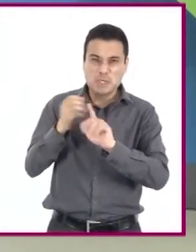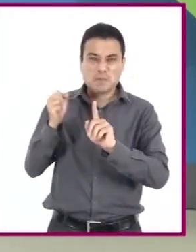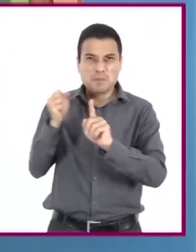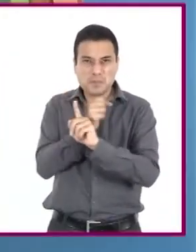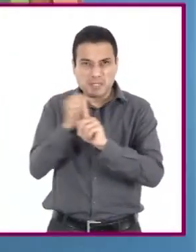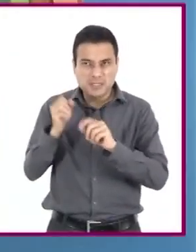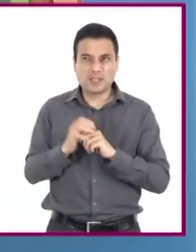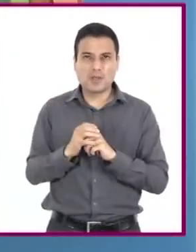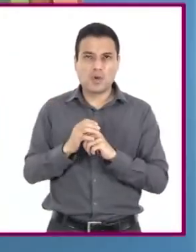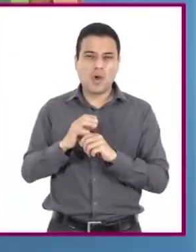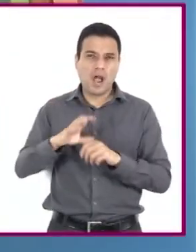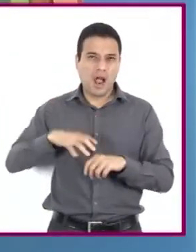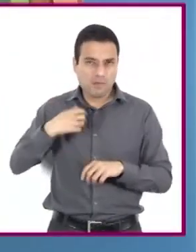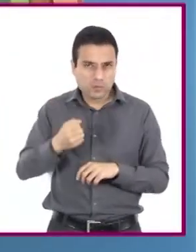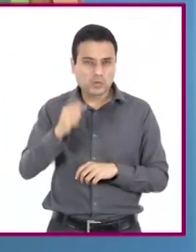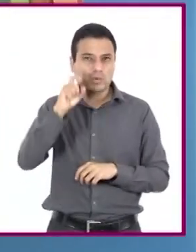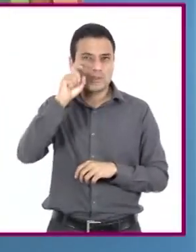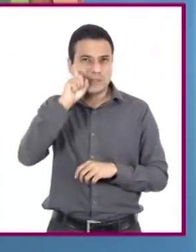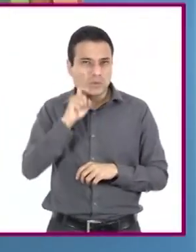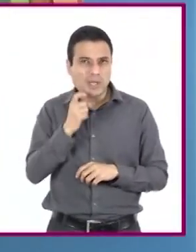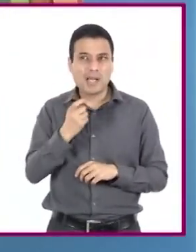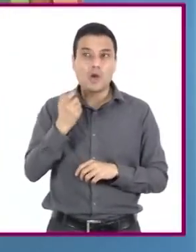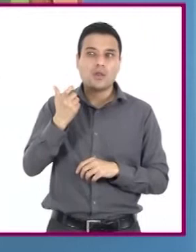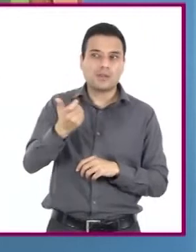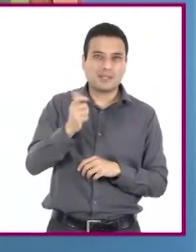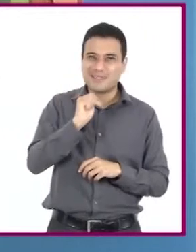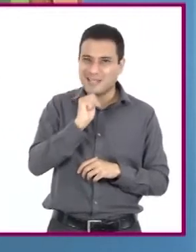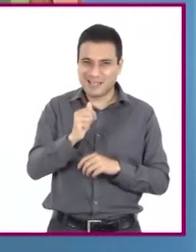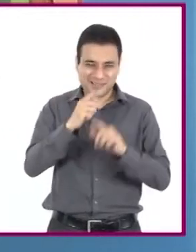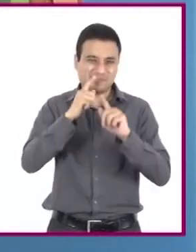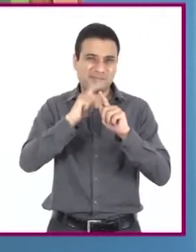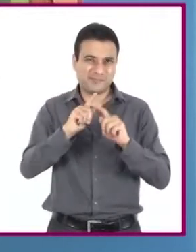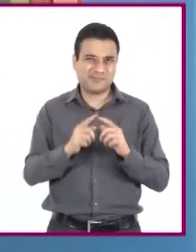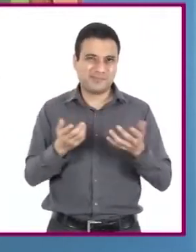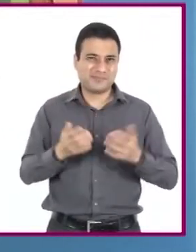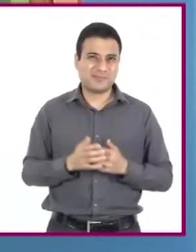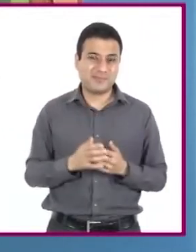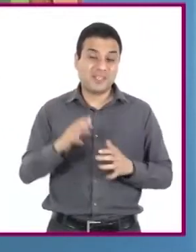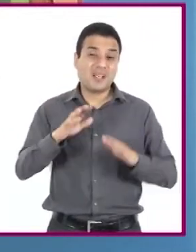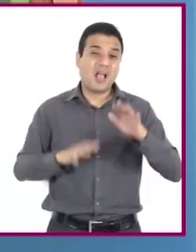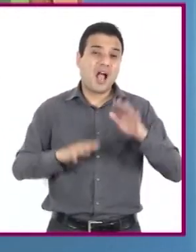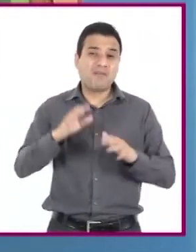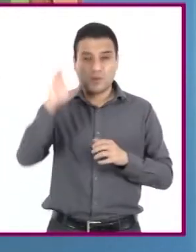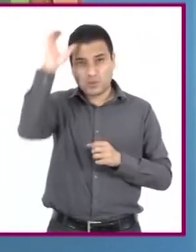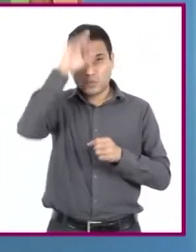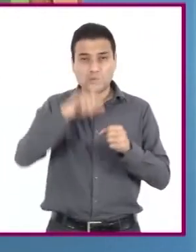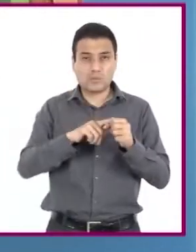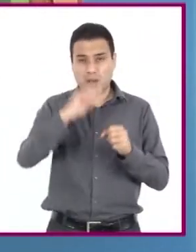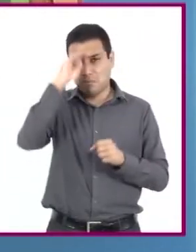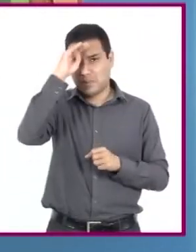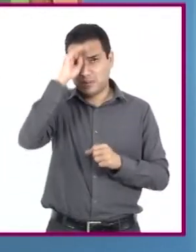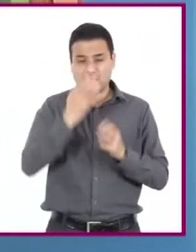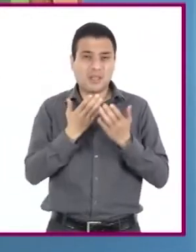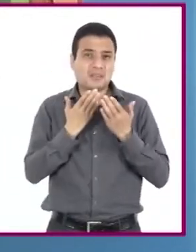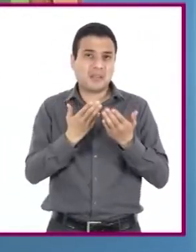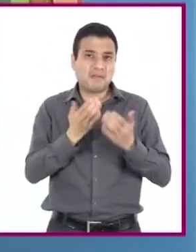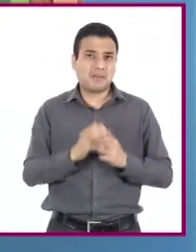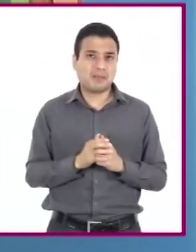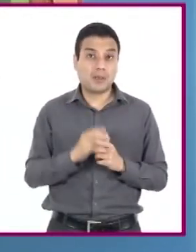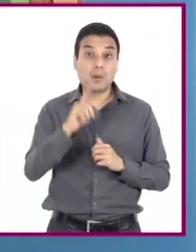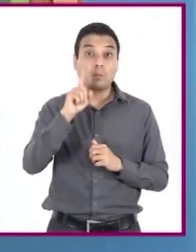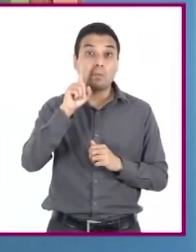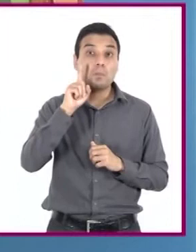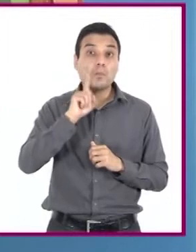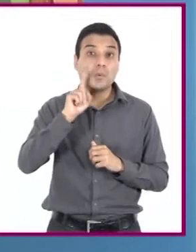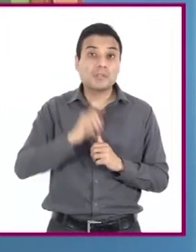sexual. Hay sociedades en las que esto está justificado. Se piensa que las mujeres